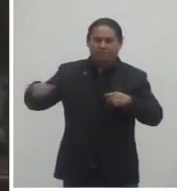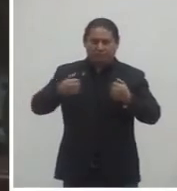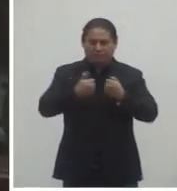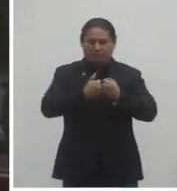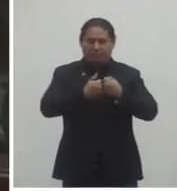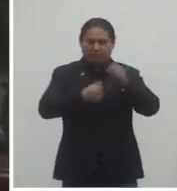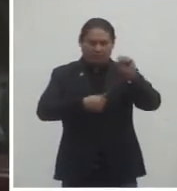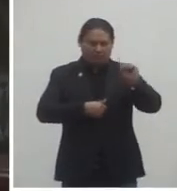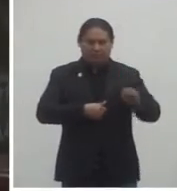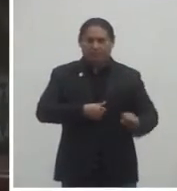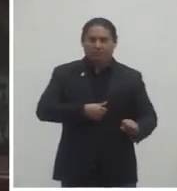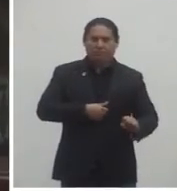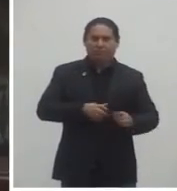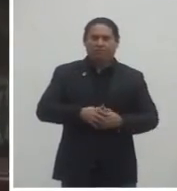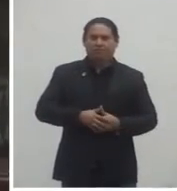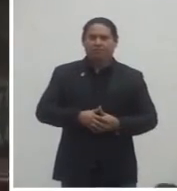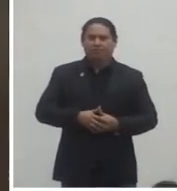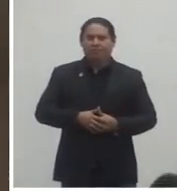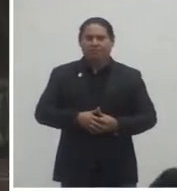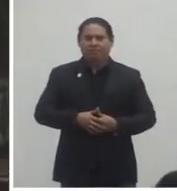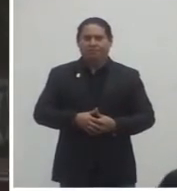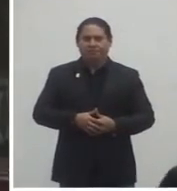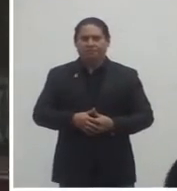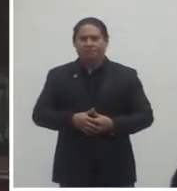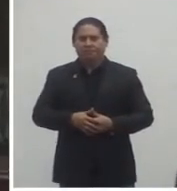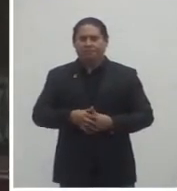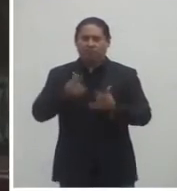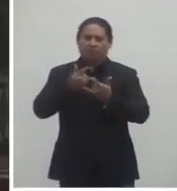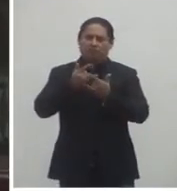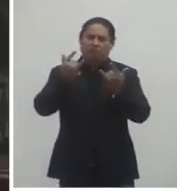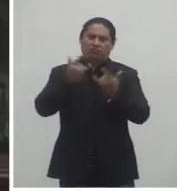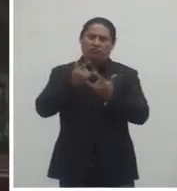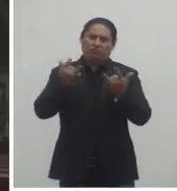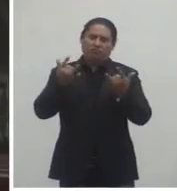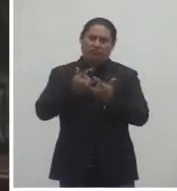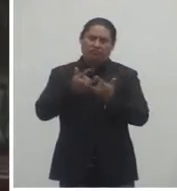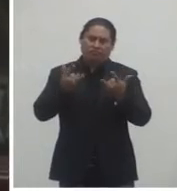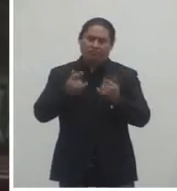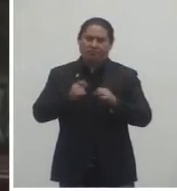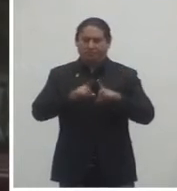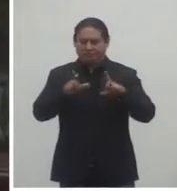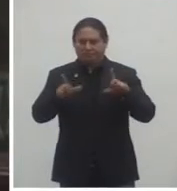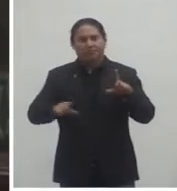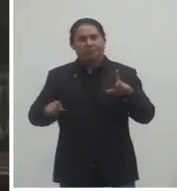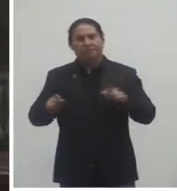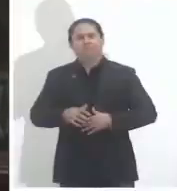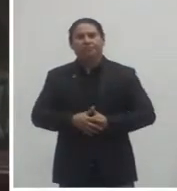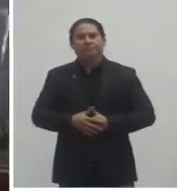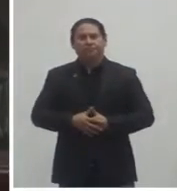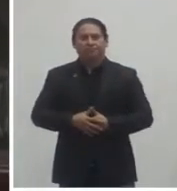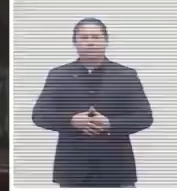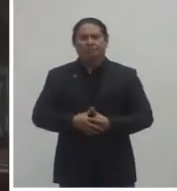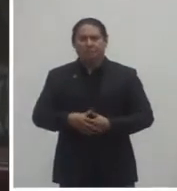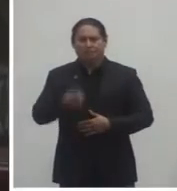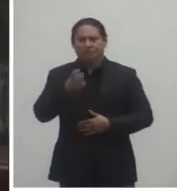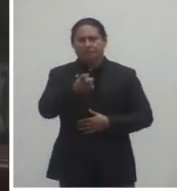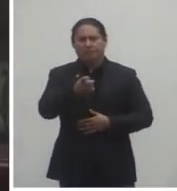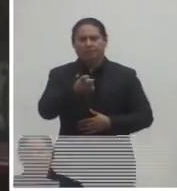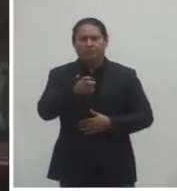sur y una larga e intensa historia de lealtades hacia la nación. Esta